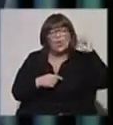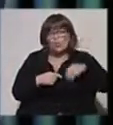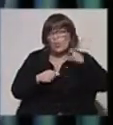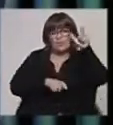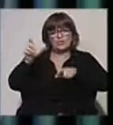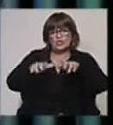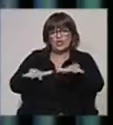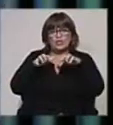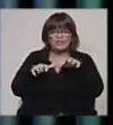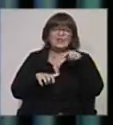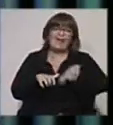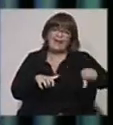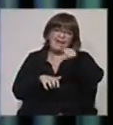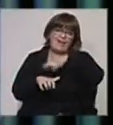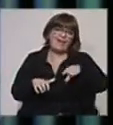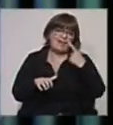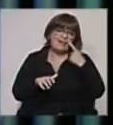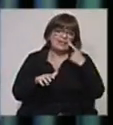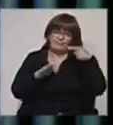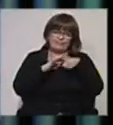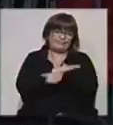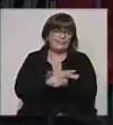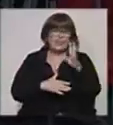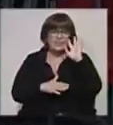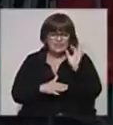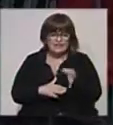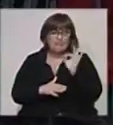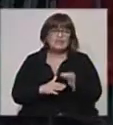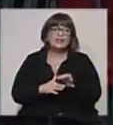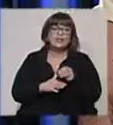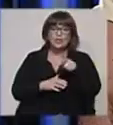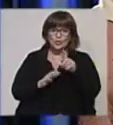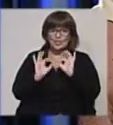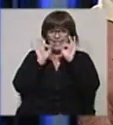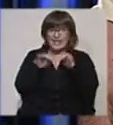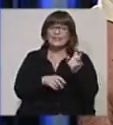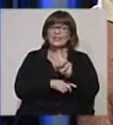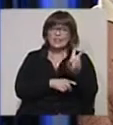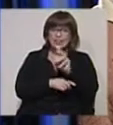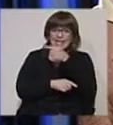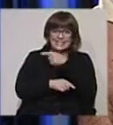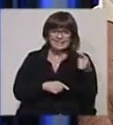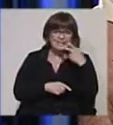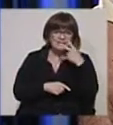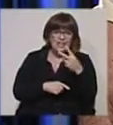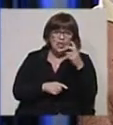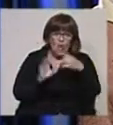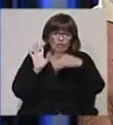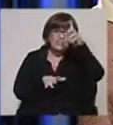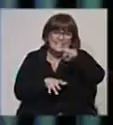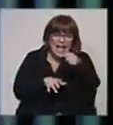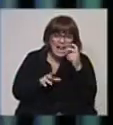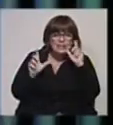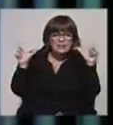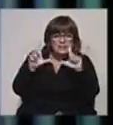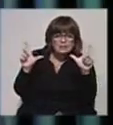Esa es la manera de conocer el país. ¿Es verdad que cuando llegaste a Venezuela estuviste una semana mirando el canal oficial?